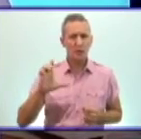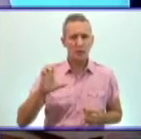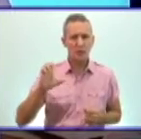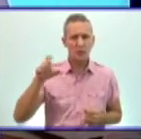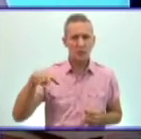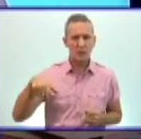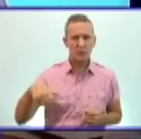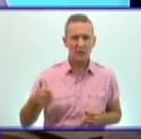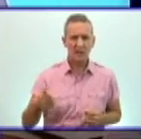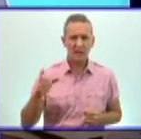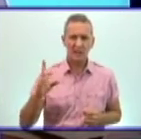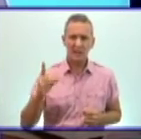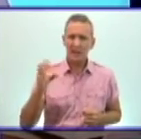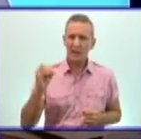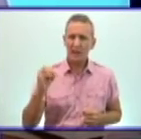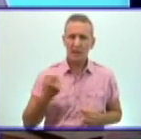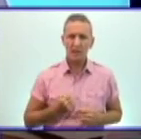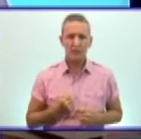proyectar nuestro